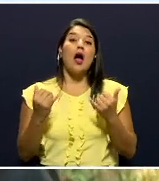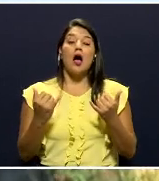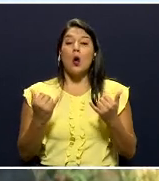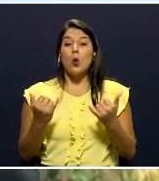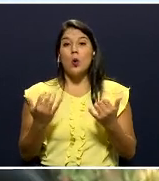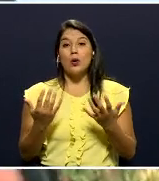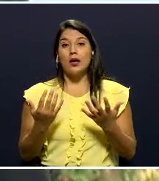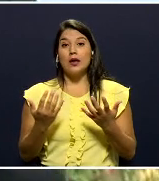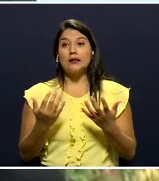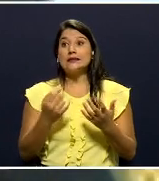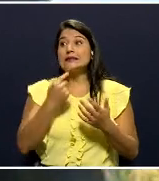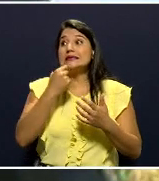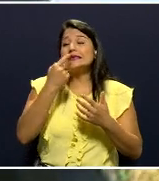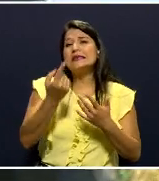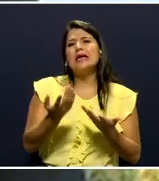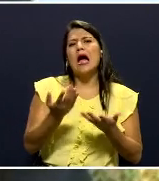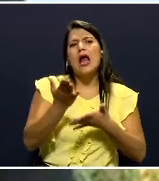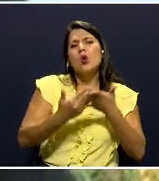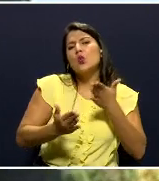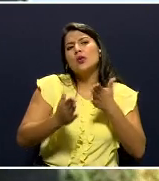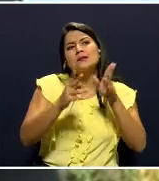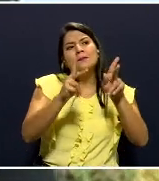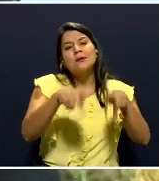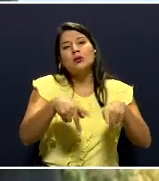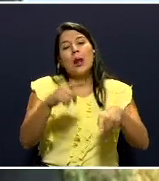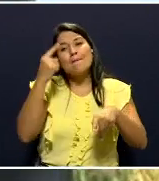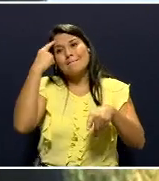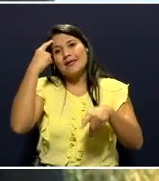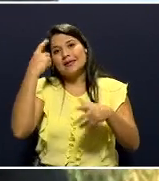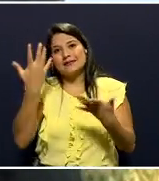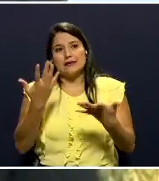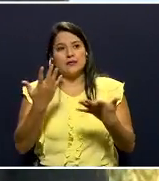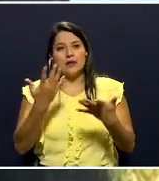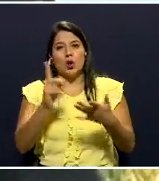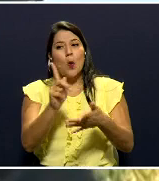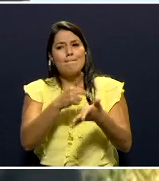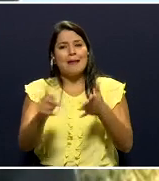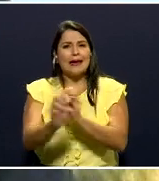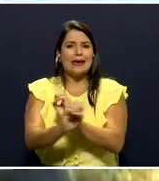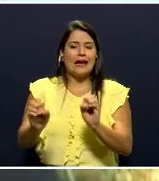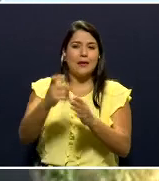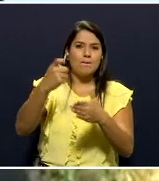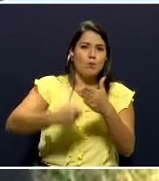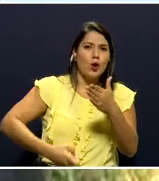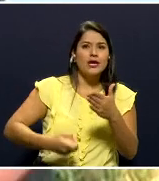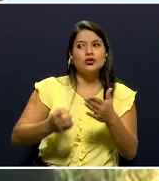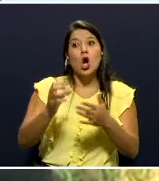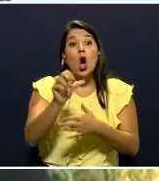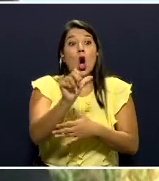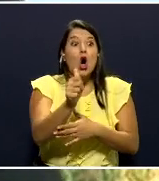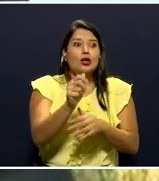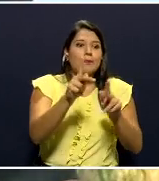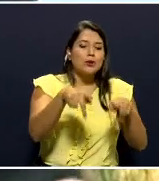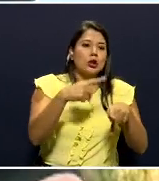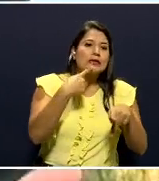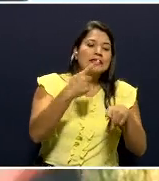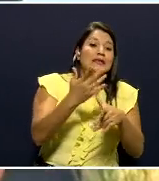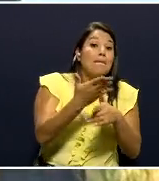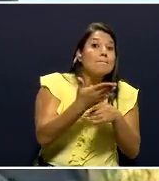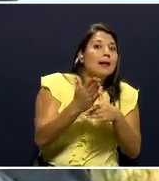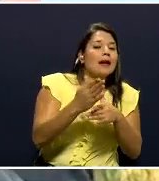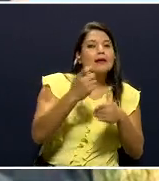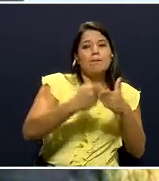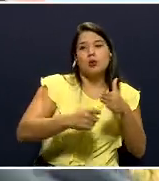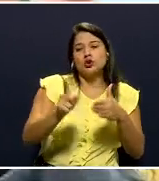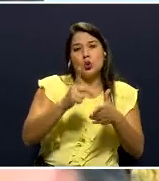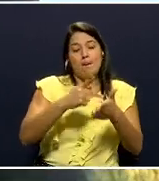una exoneración total o parcial. El Ministerio de Hacienda da sus puntos también y obviamente hay que ponderar el alivio fiscal para las